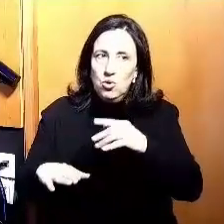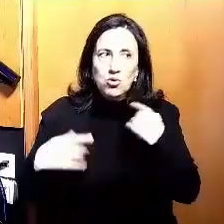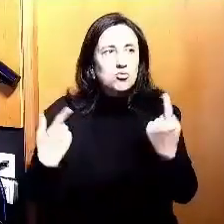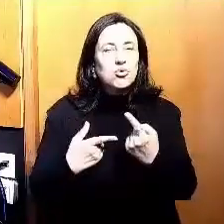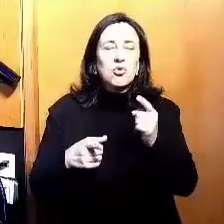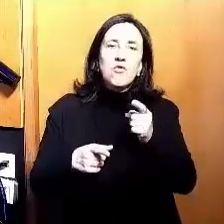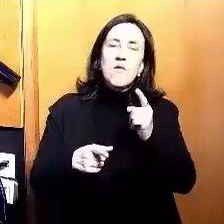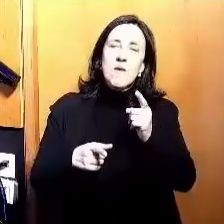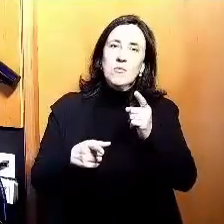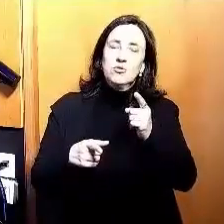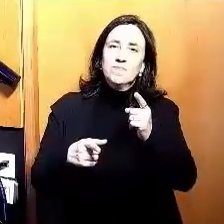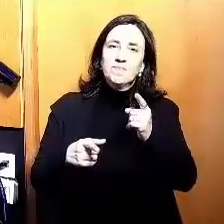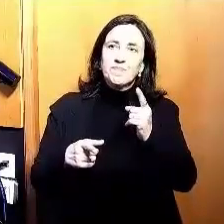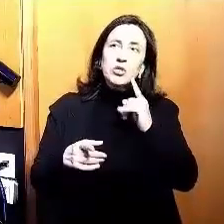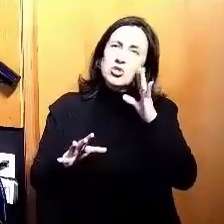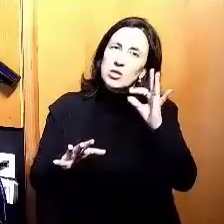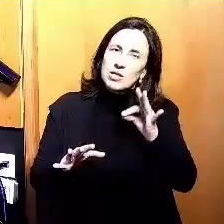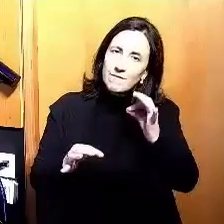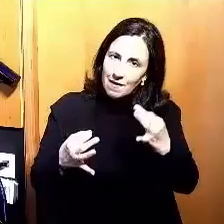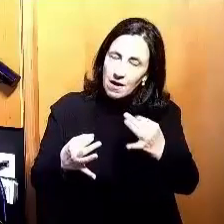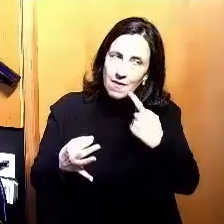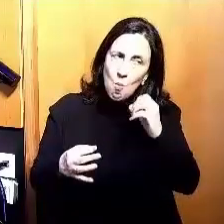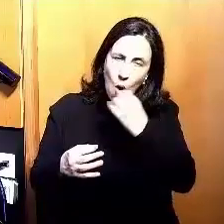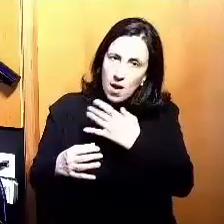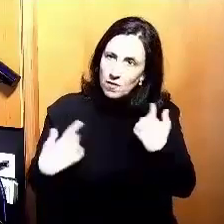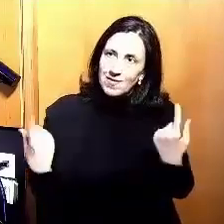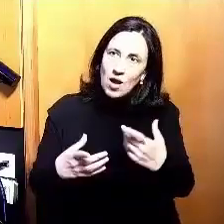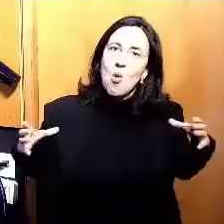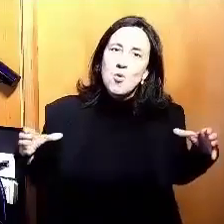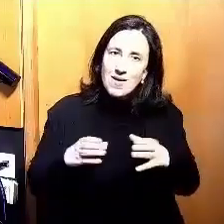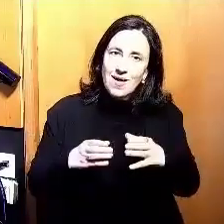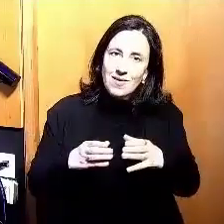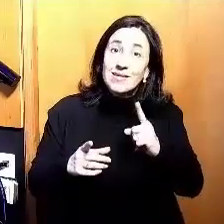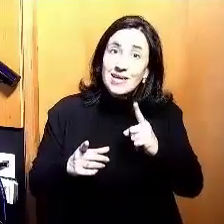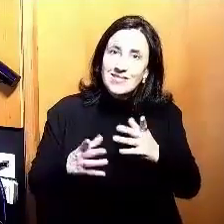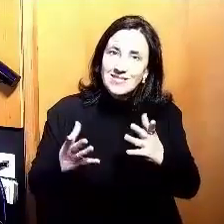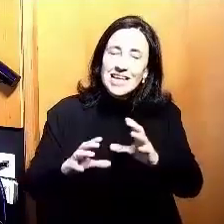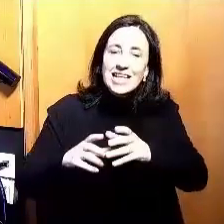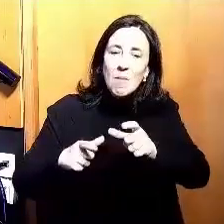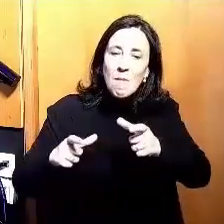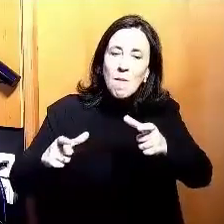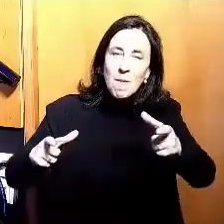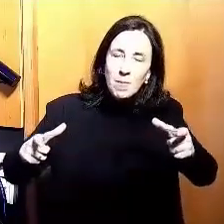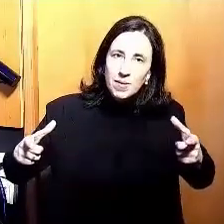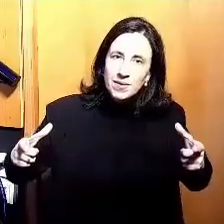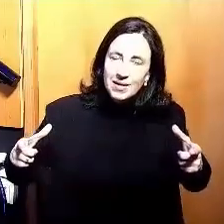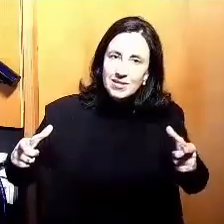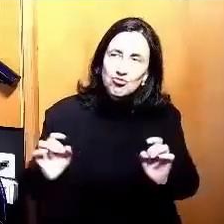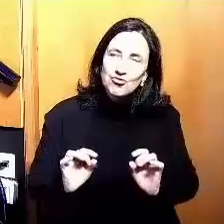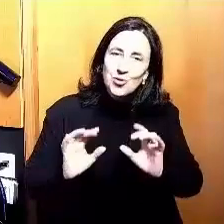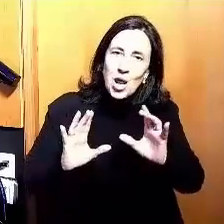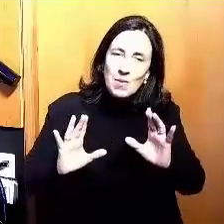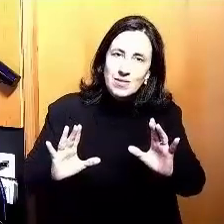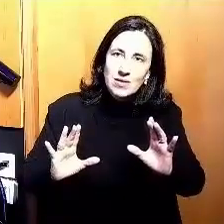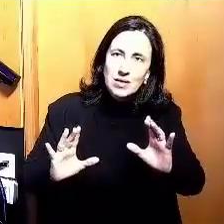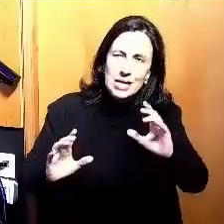algo que yo sí creo que es bueno de esta comunidad es que crece. No es que